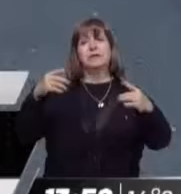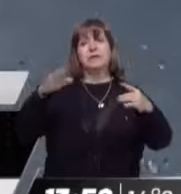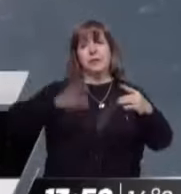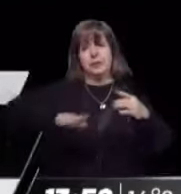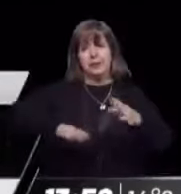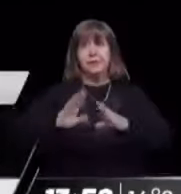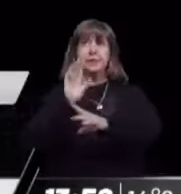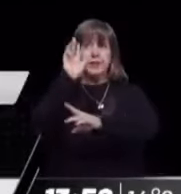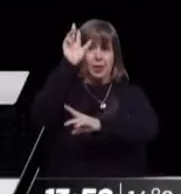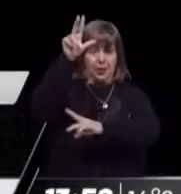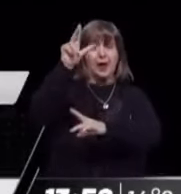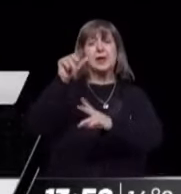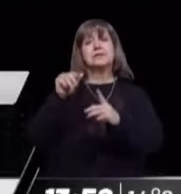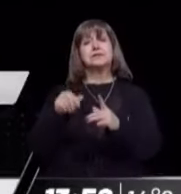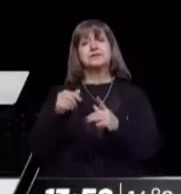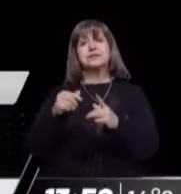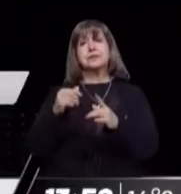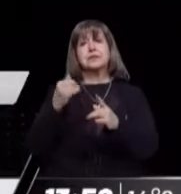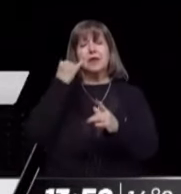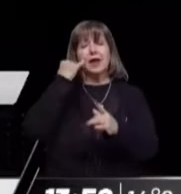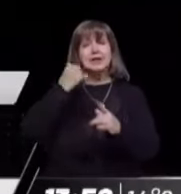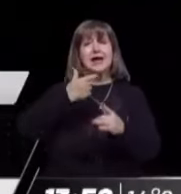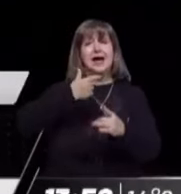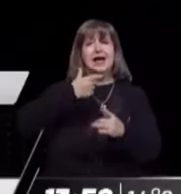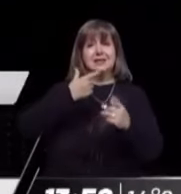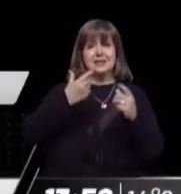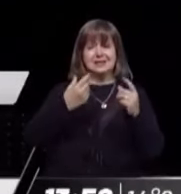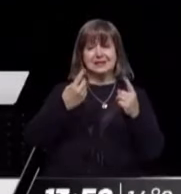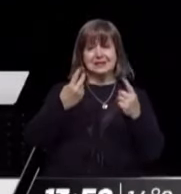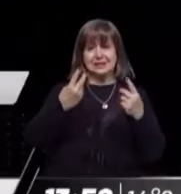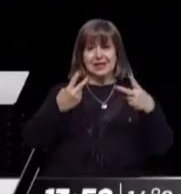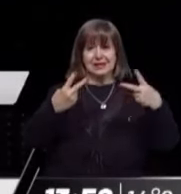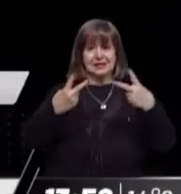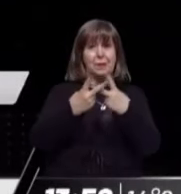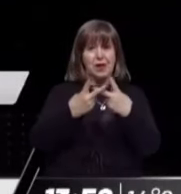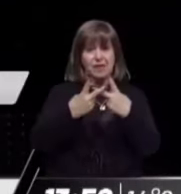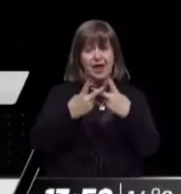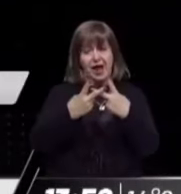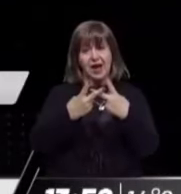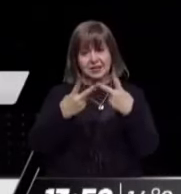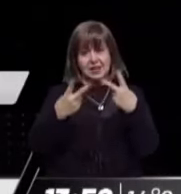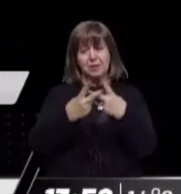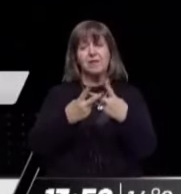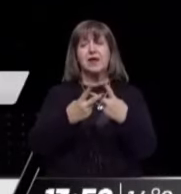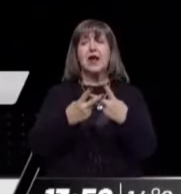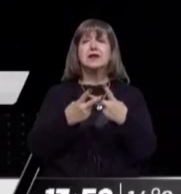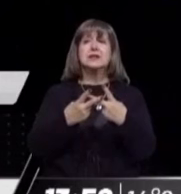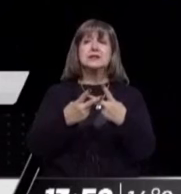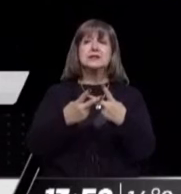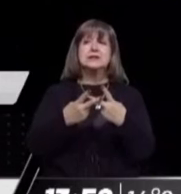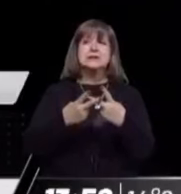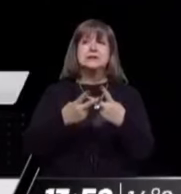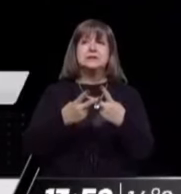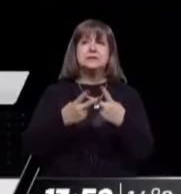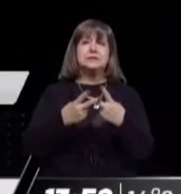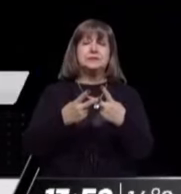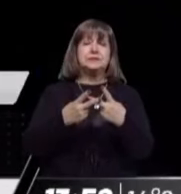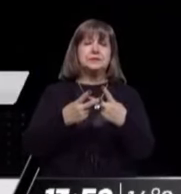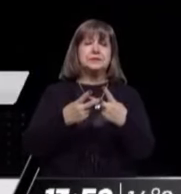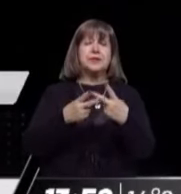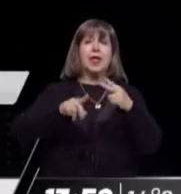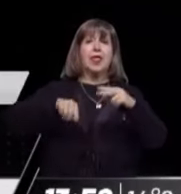básquet en un pase a semifinal, según nos informan colegas de lo que son las áreas deportivas aquí en el Valle de Uco.